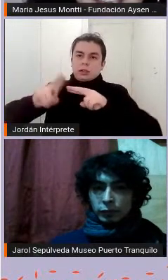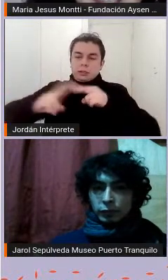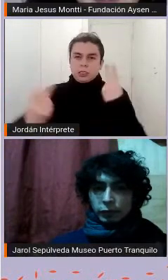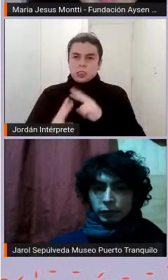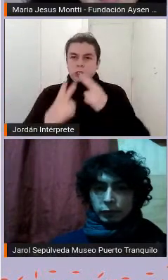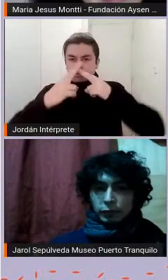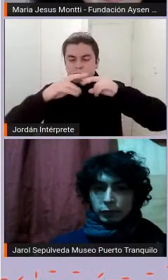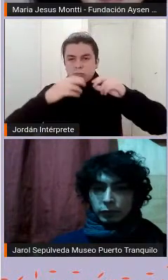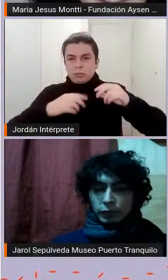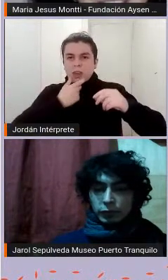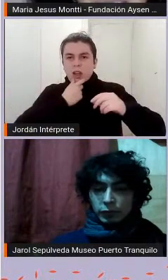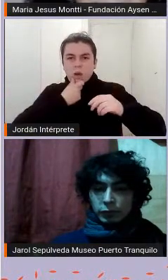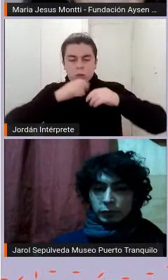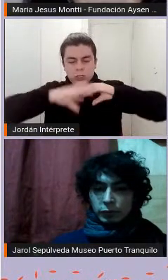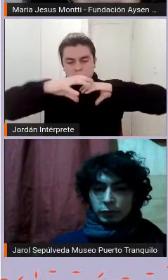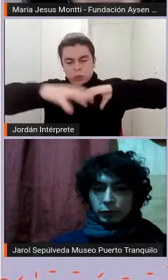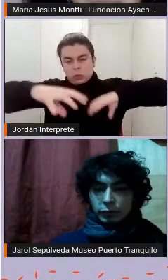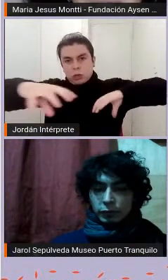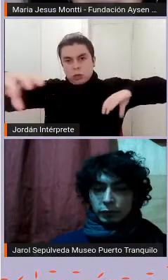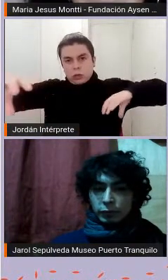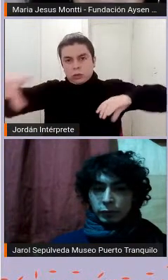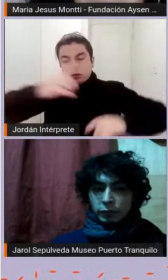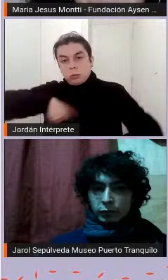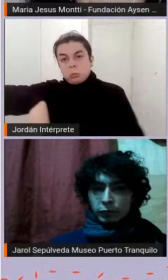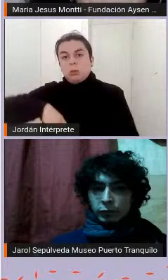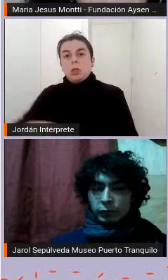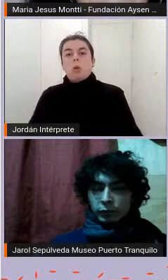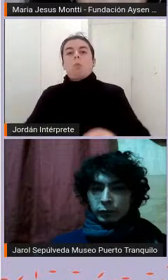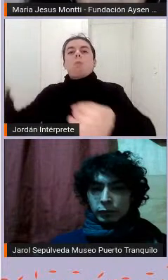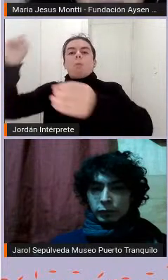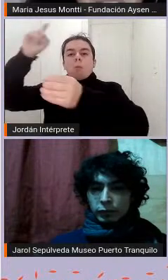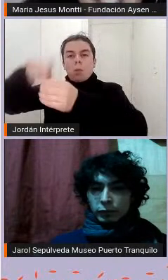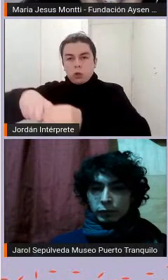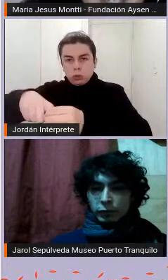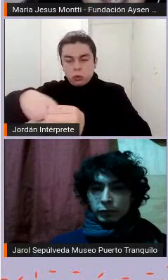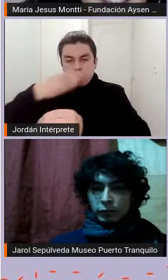es que se decide postular a este fondo,